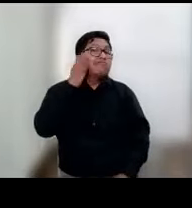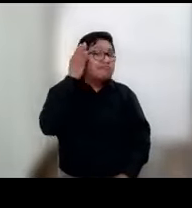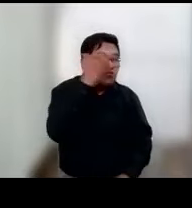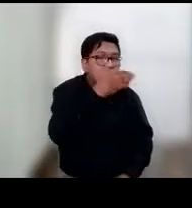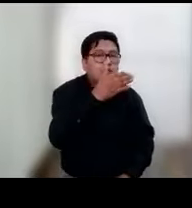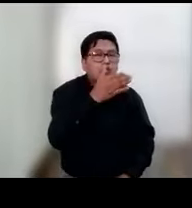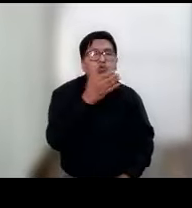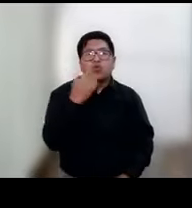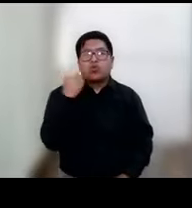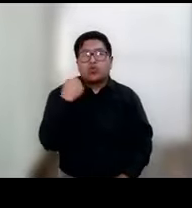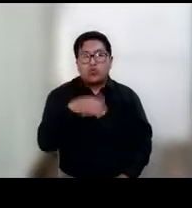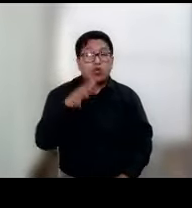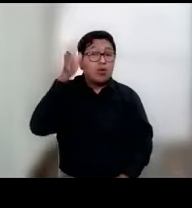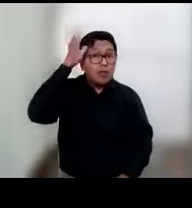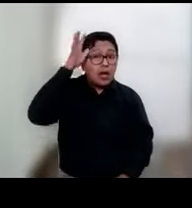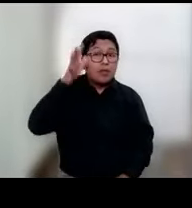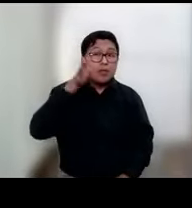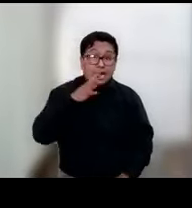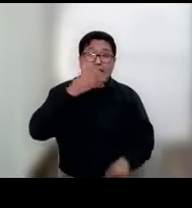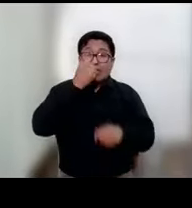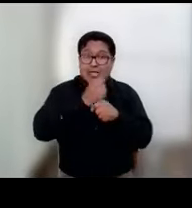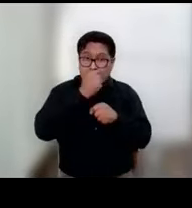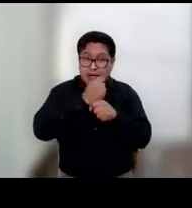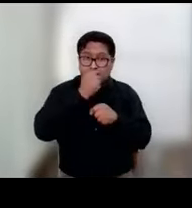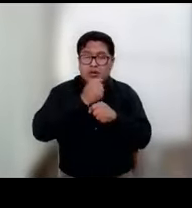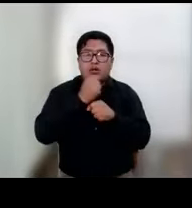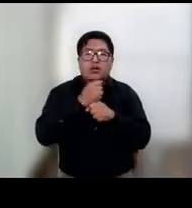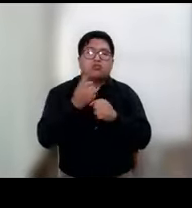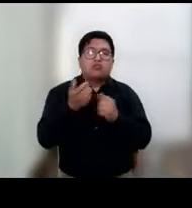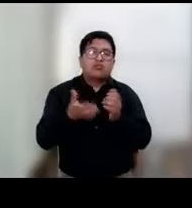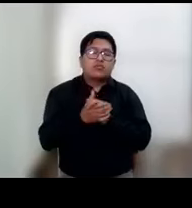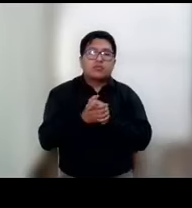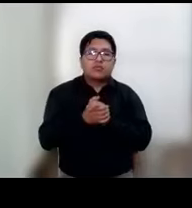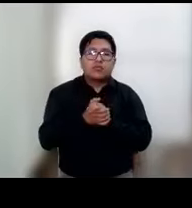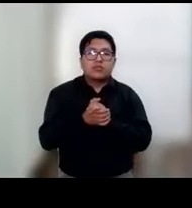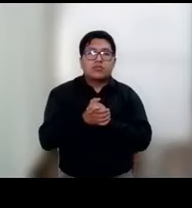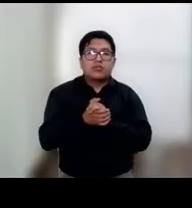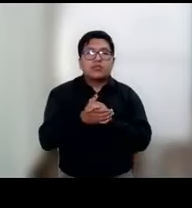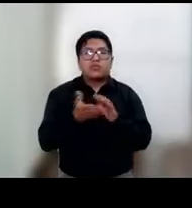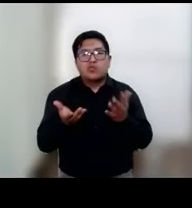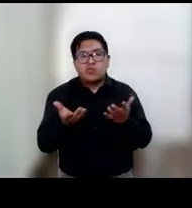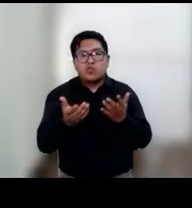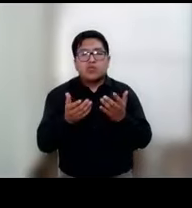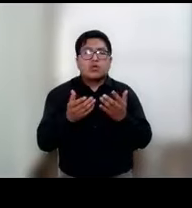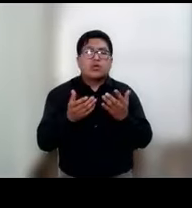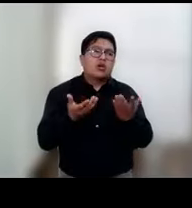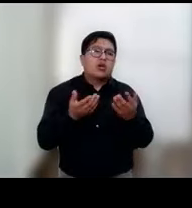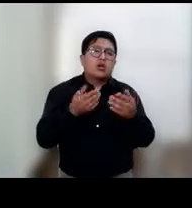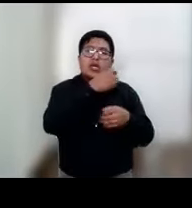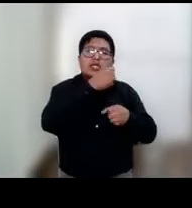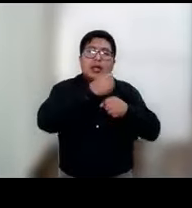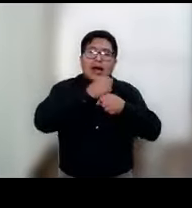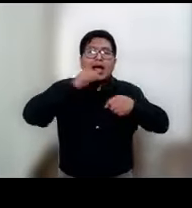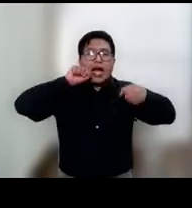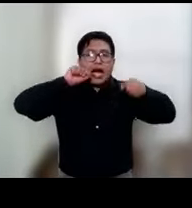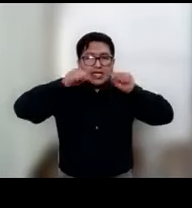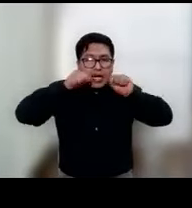solamente de padres madres trabajadores en estancias en en zafras de caña en zafras de